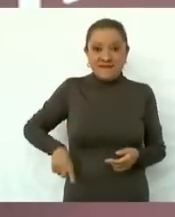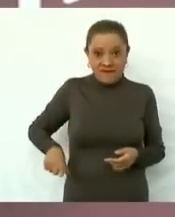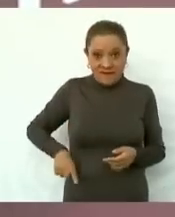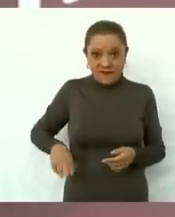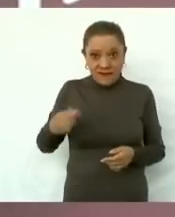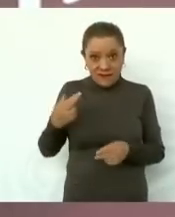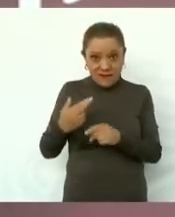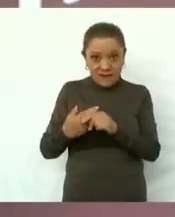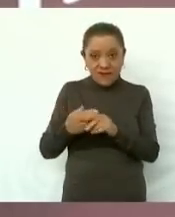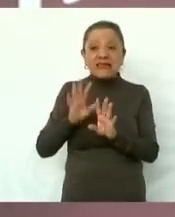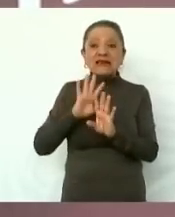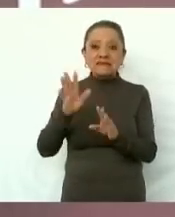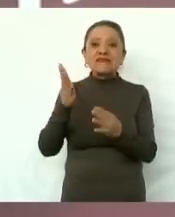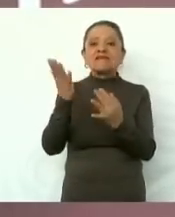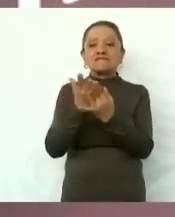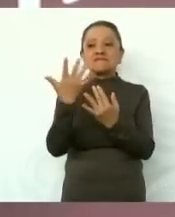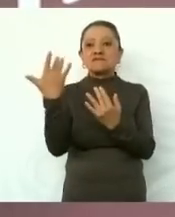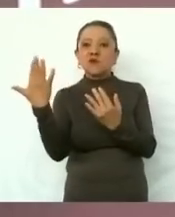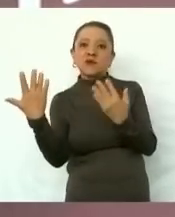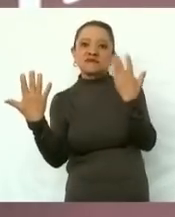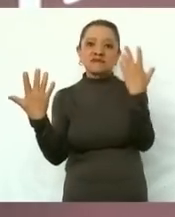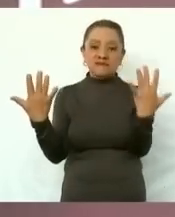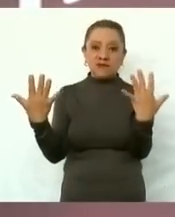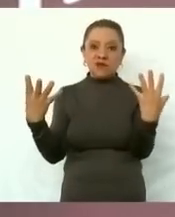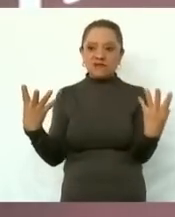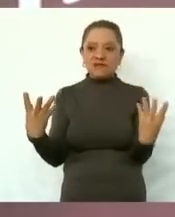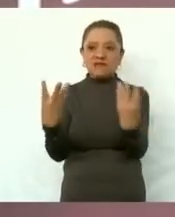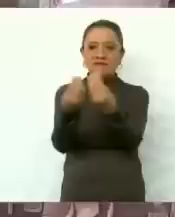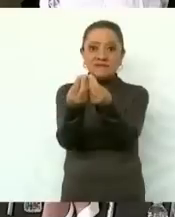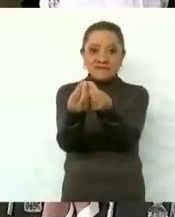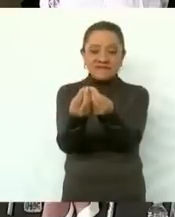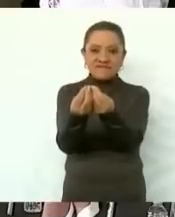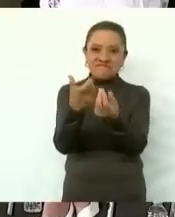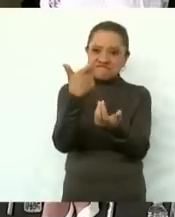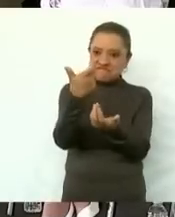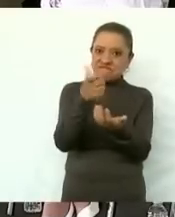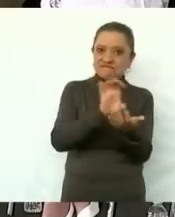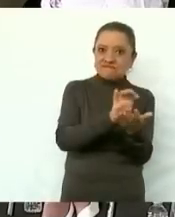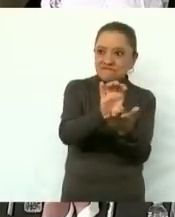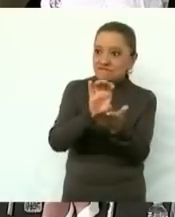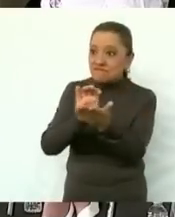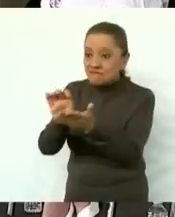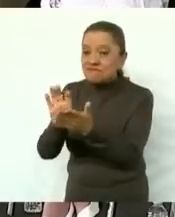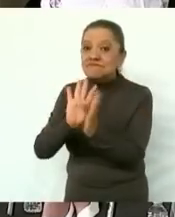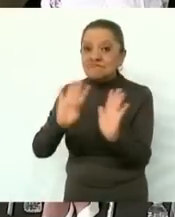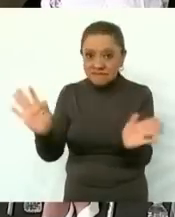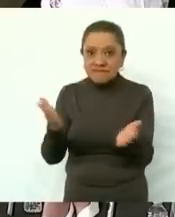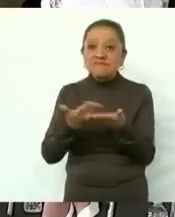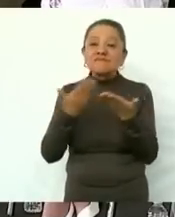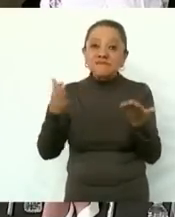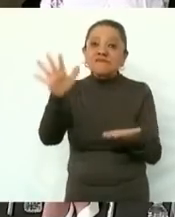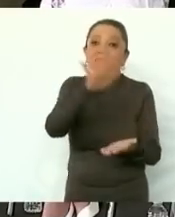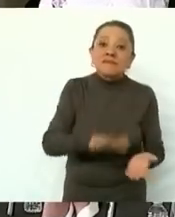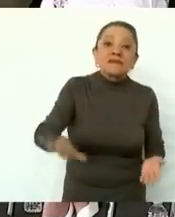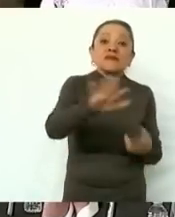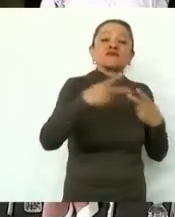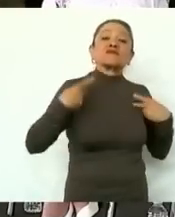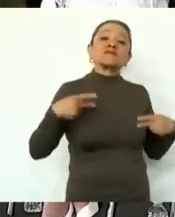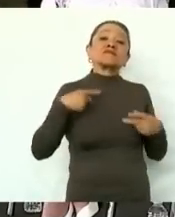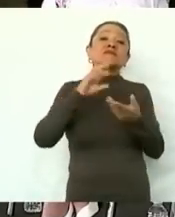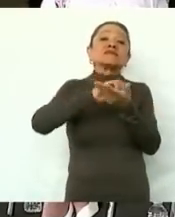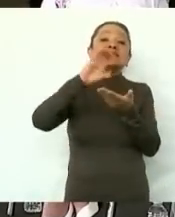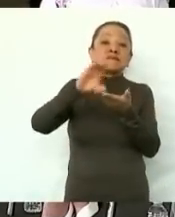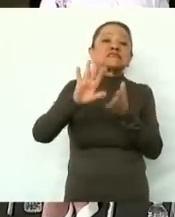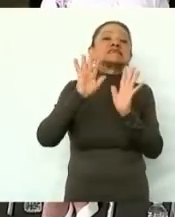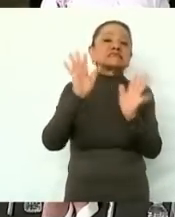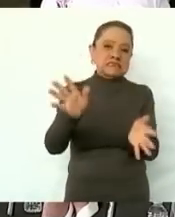pone el Estado de Morelos. O sea, que ahora todos y todas las personas con discapacidad van a recibir un